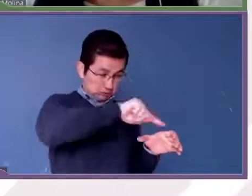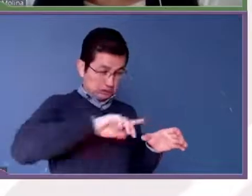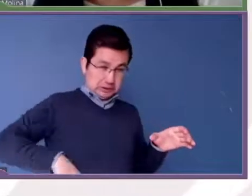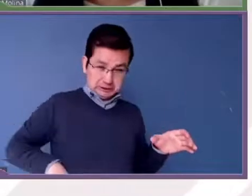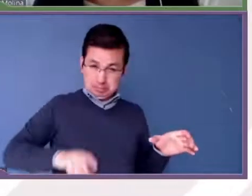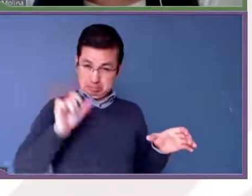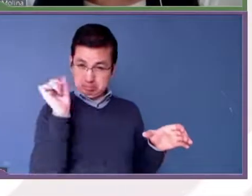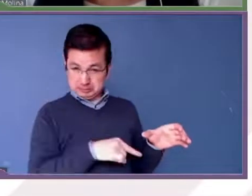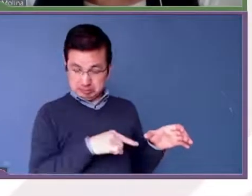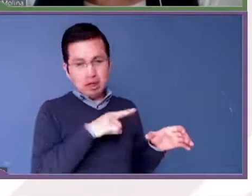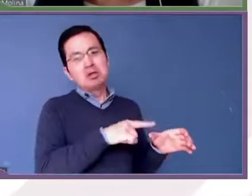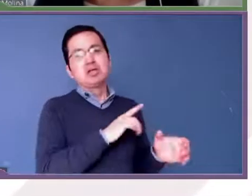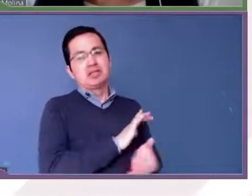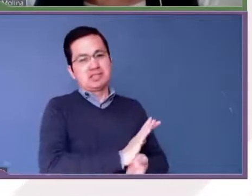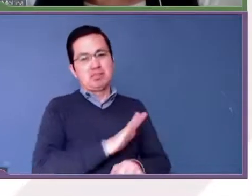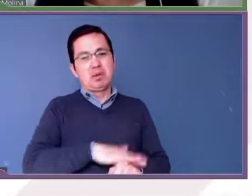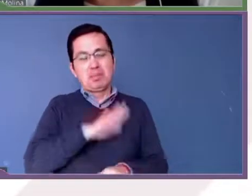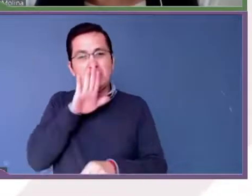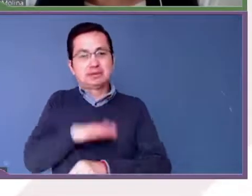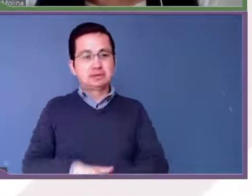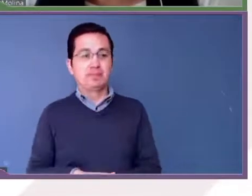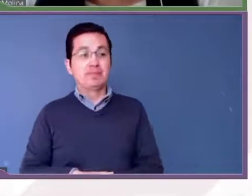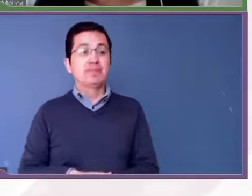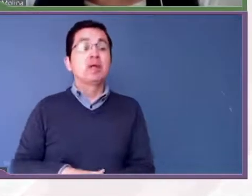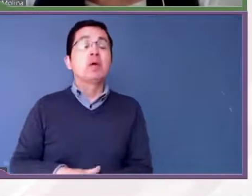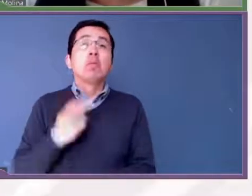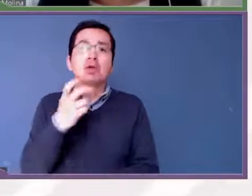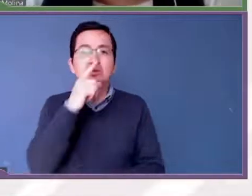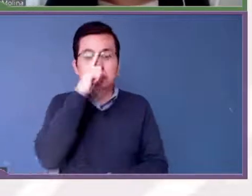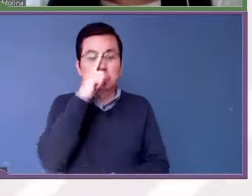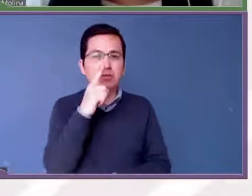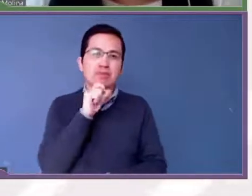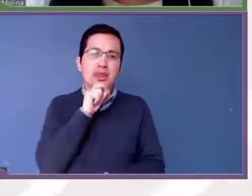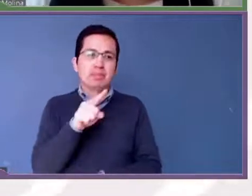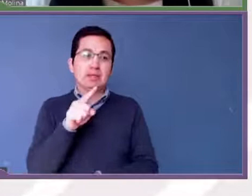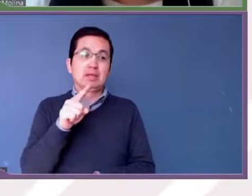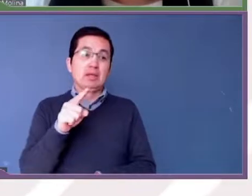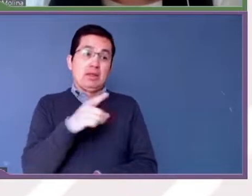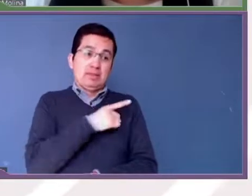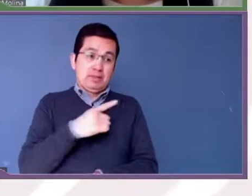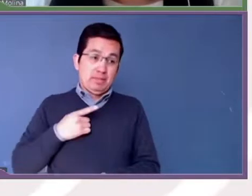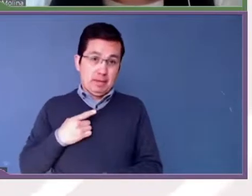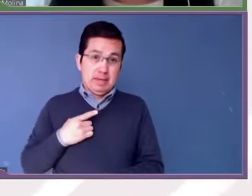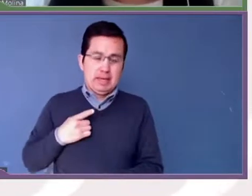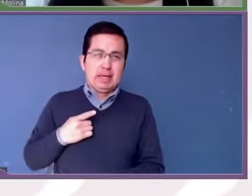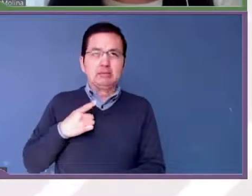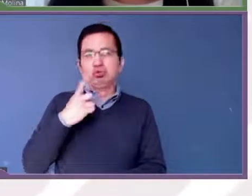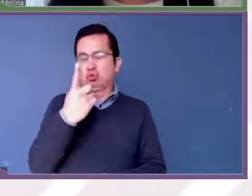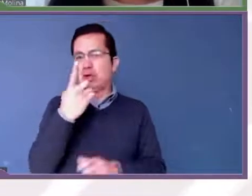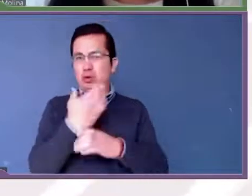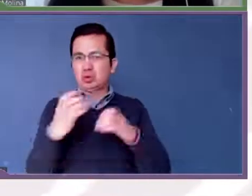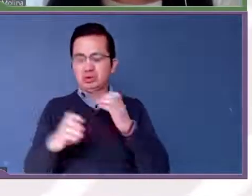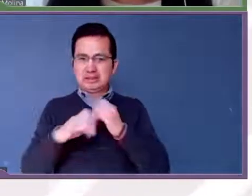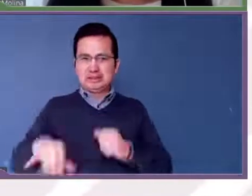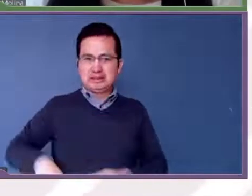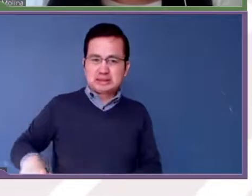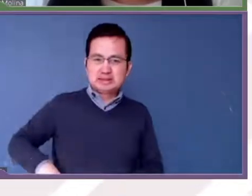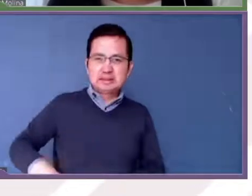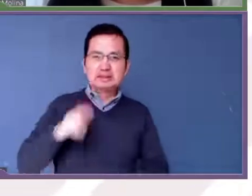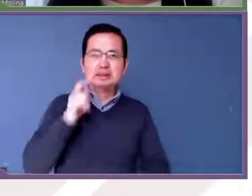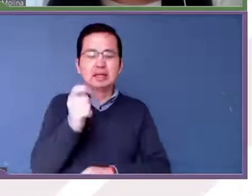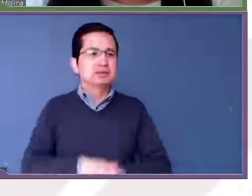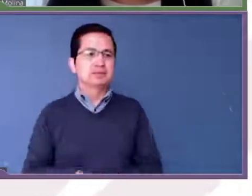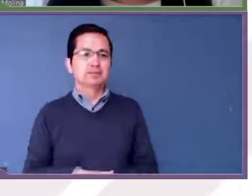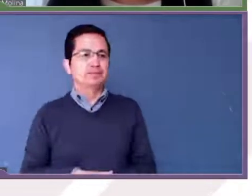discriminación. Entonces, con respecto a la distribución geográfica, lo que sería también interesante de pensar y analizar es si, por ejemplo, tú